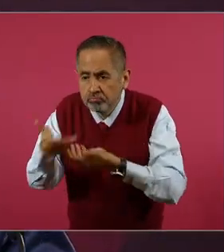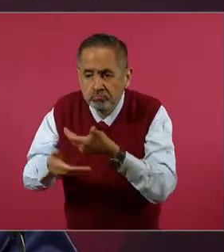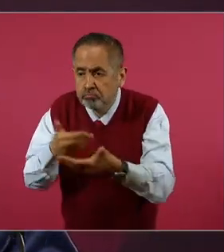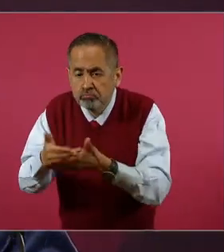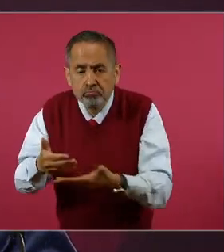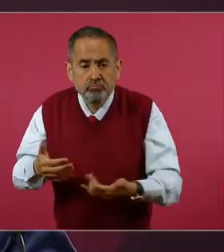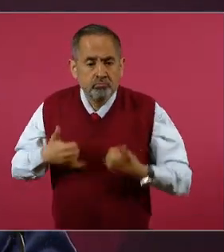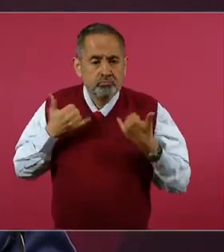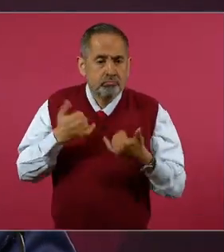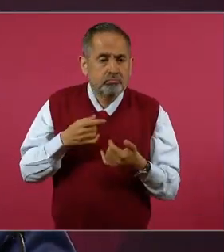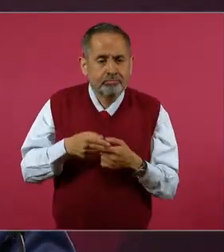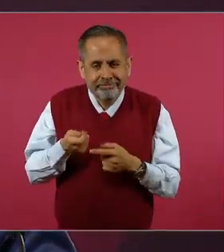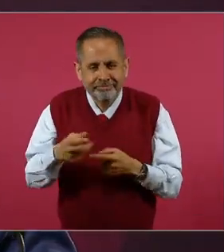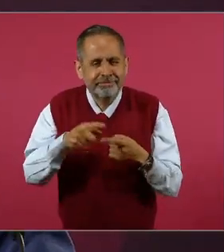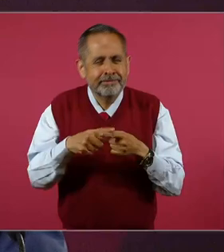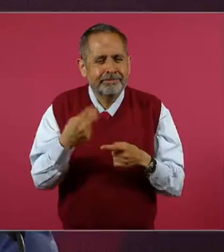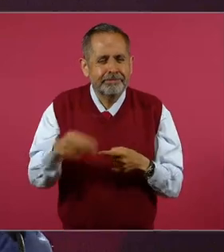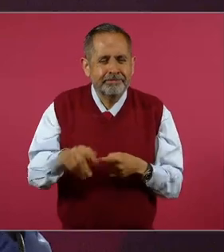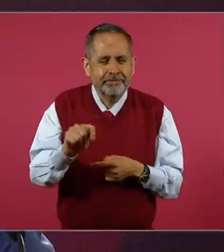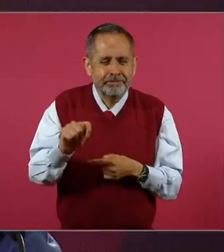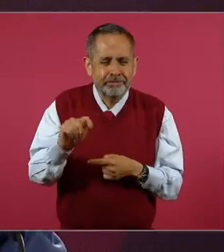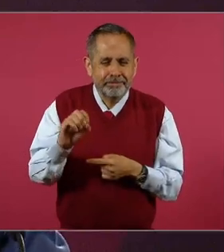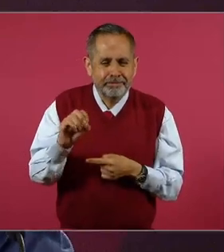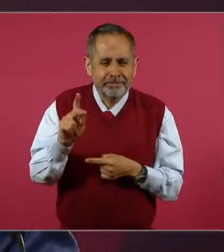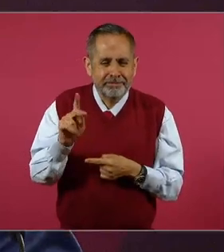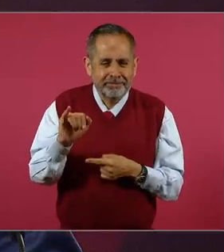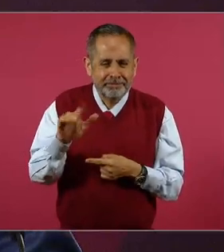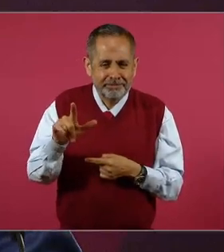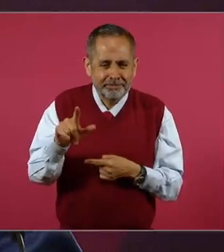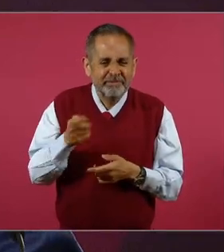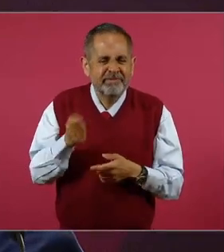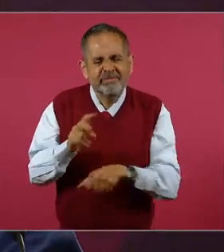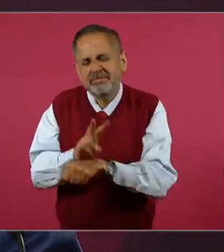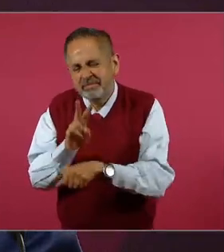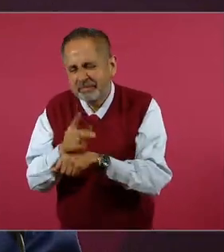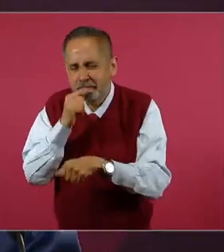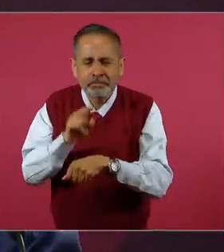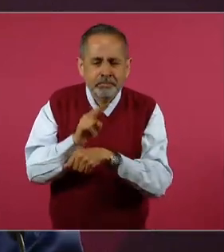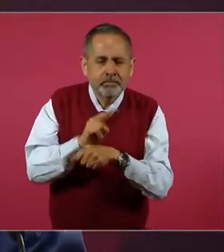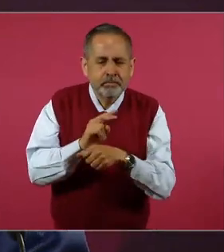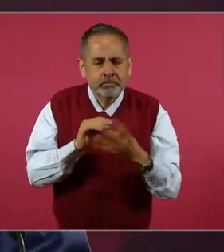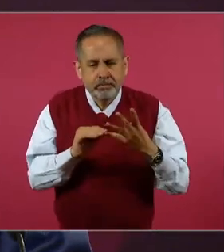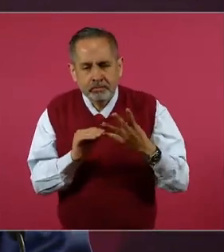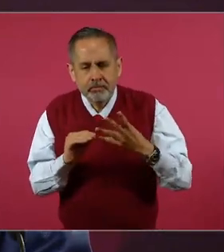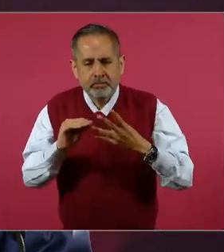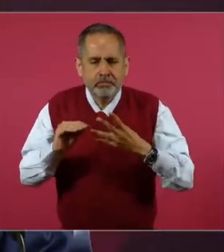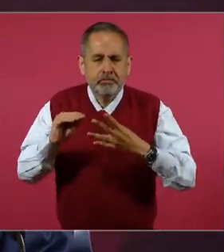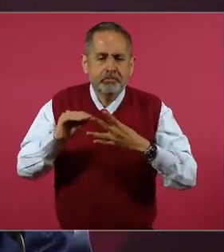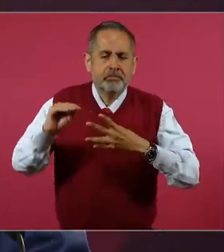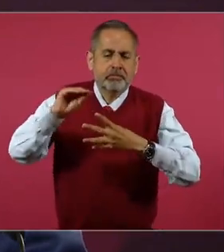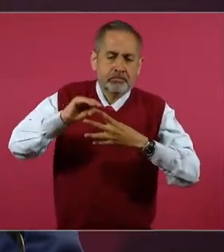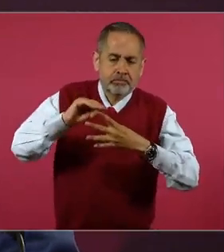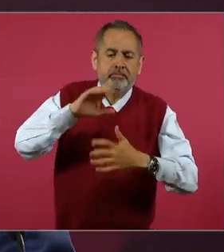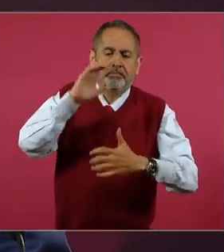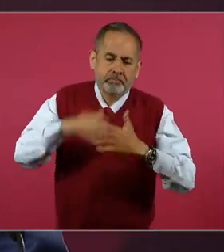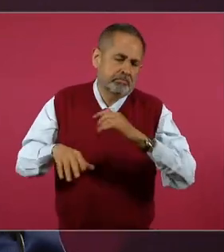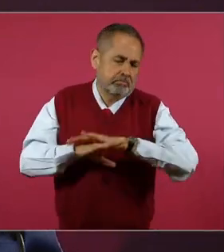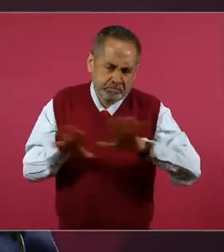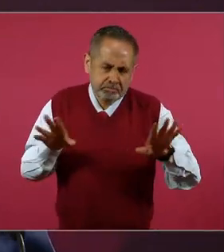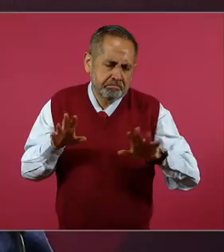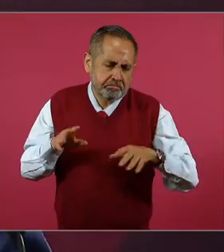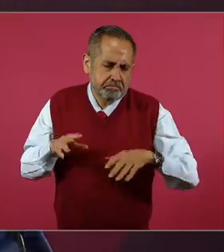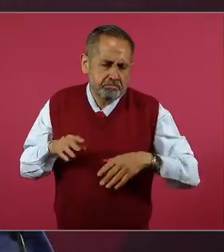como topiles, como vigilantes, policías, y se va escalando.